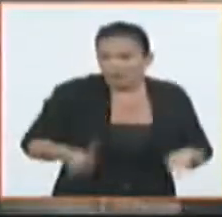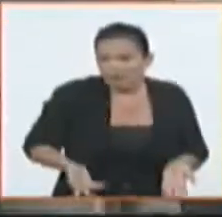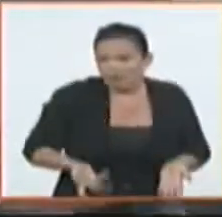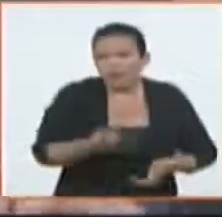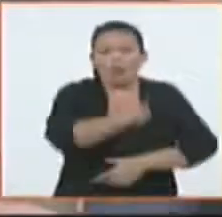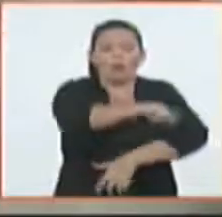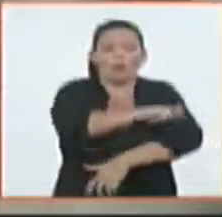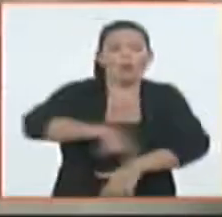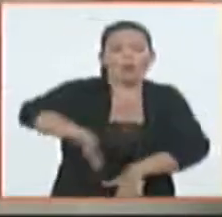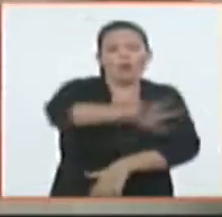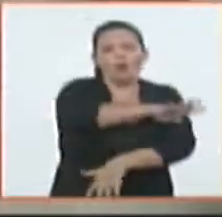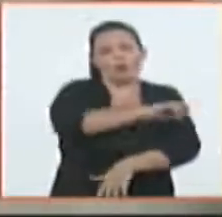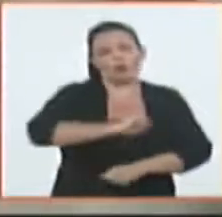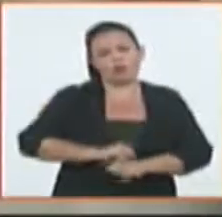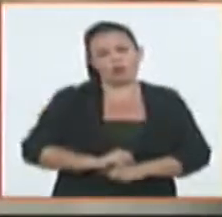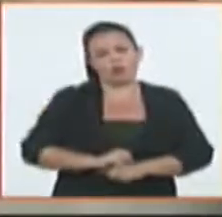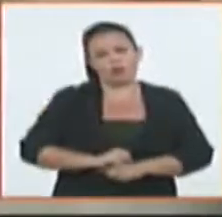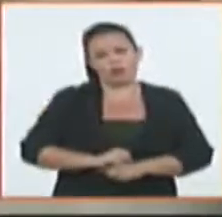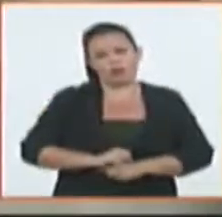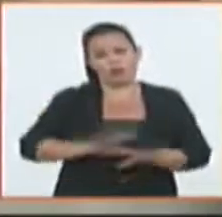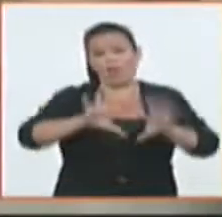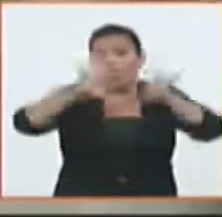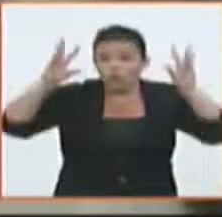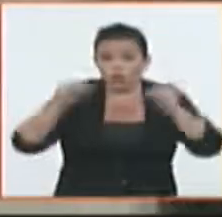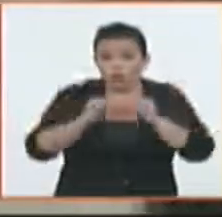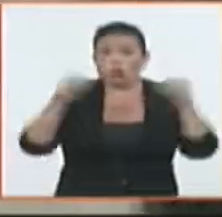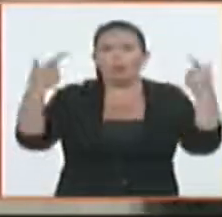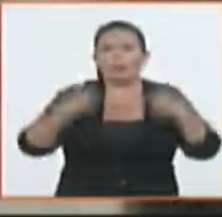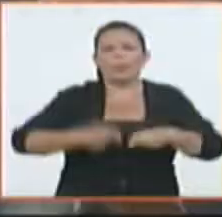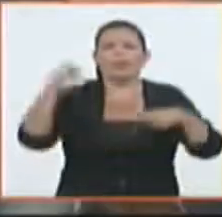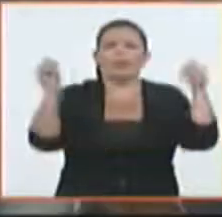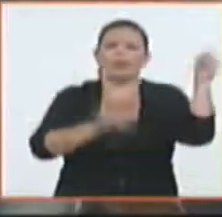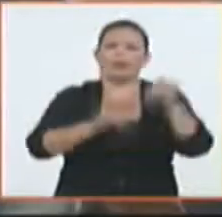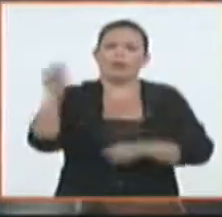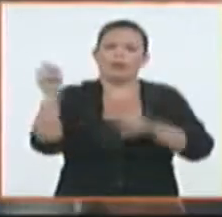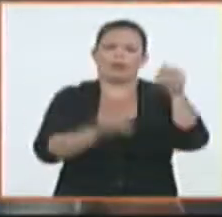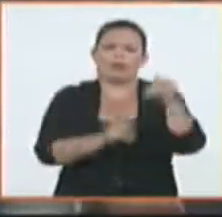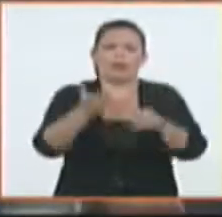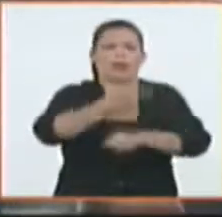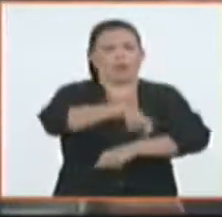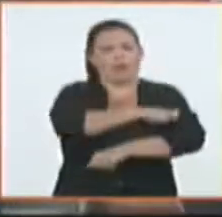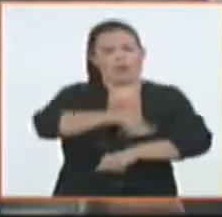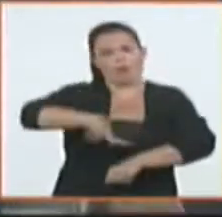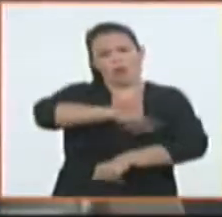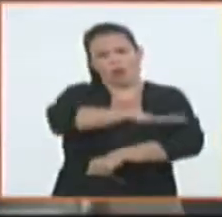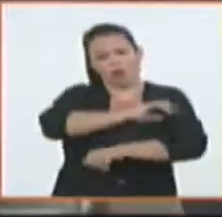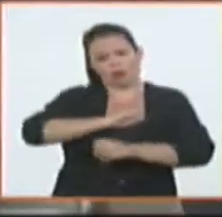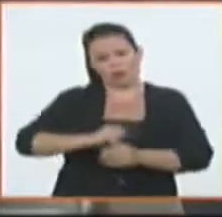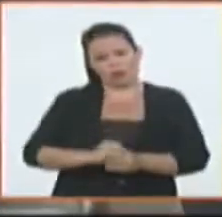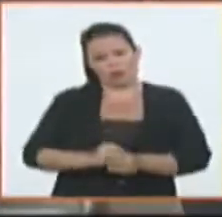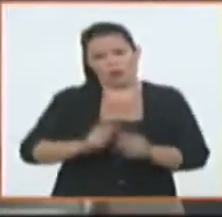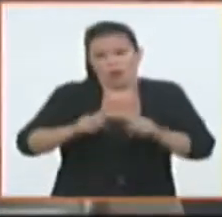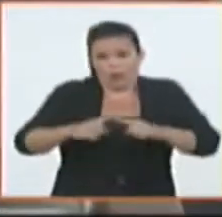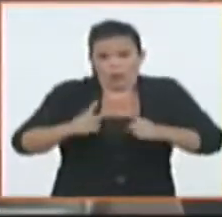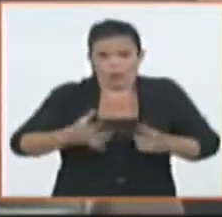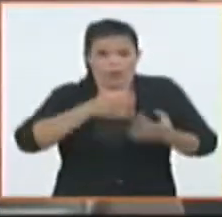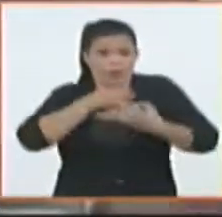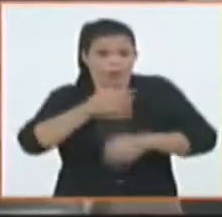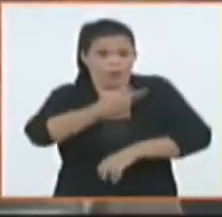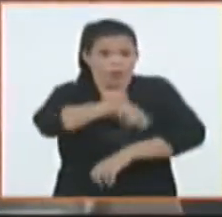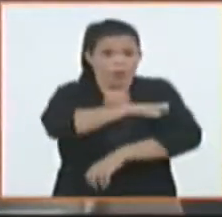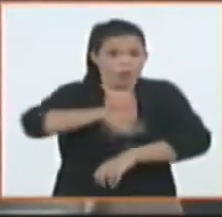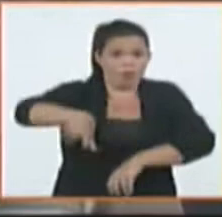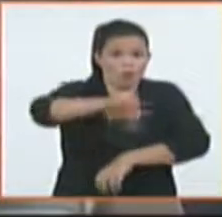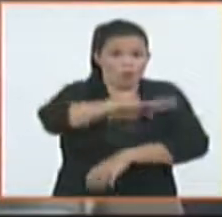aporta al concepto de poder popular. Lo que pasa que en esa participación del pueblo hay dos maneras de